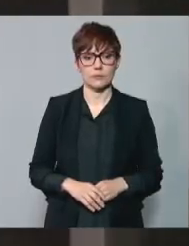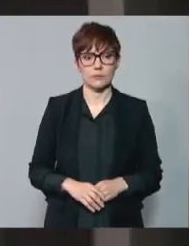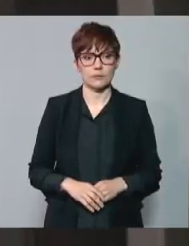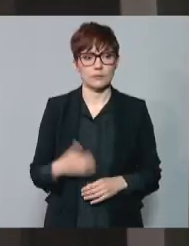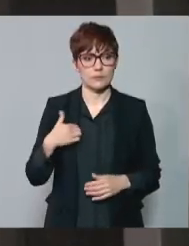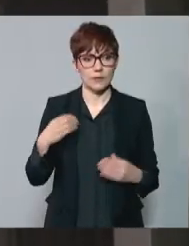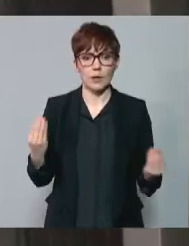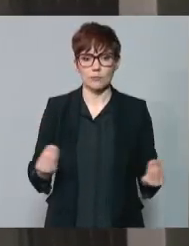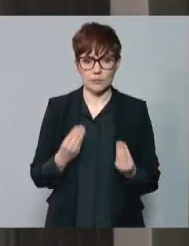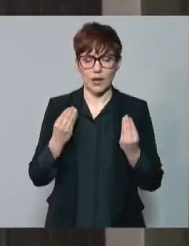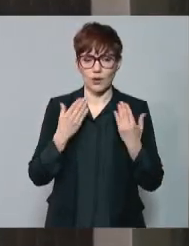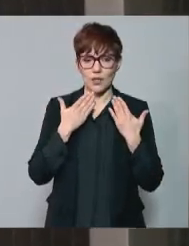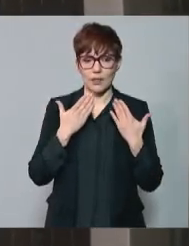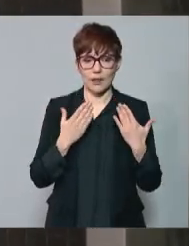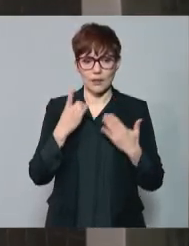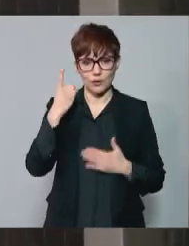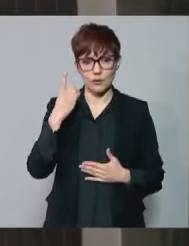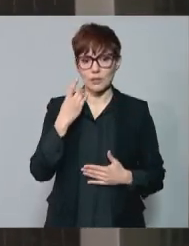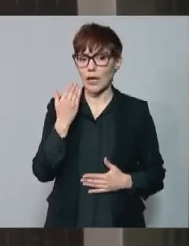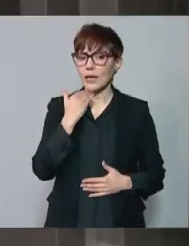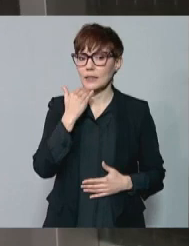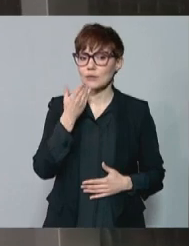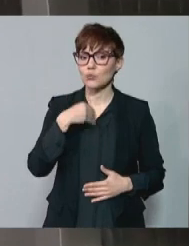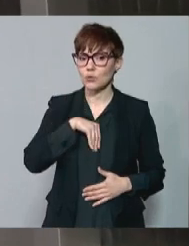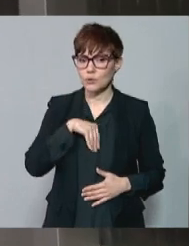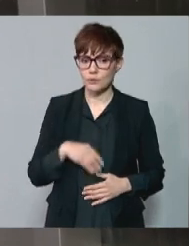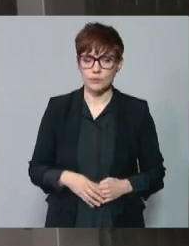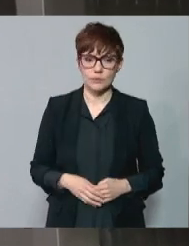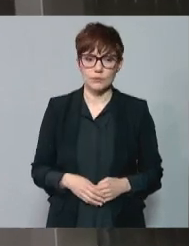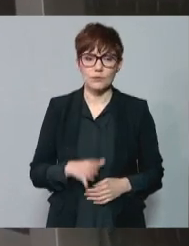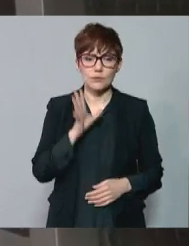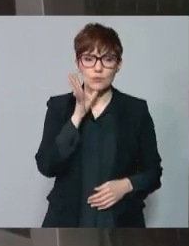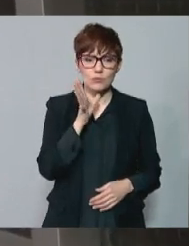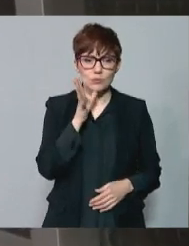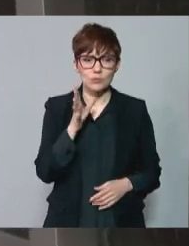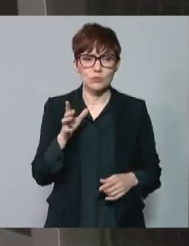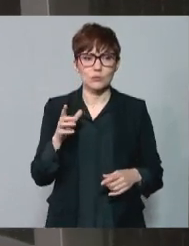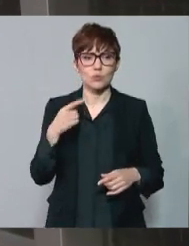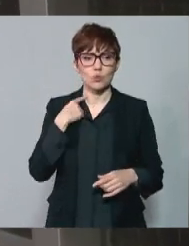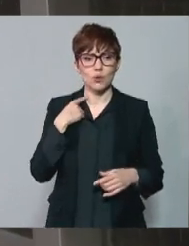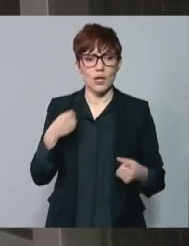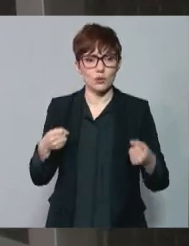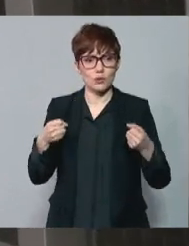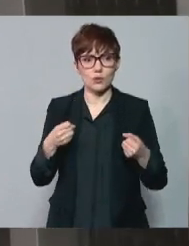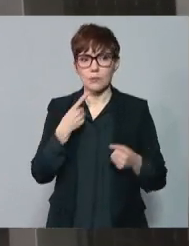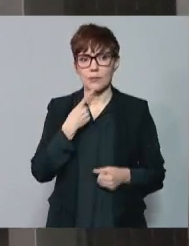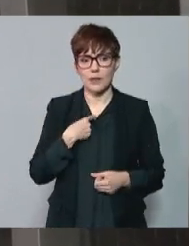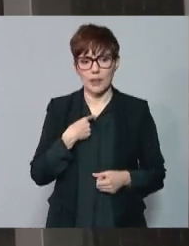Mejor, estoy mejor, gracias a Dios. Casi me muero, la verdad. ¿Por qué ha sido? Botano. Eso me ha